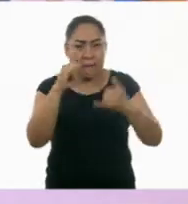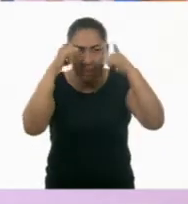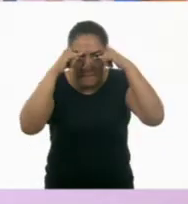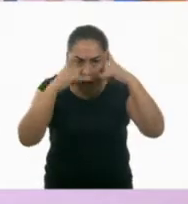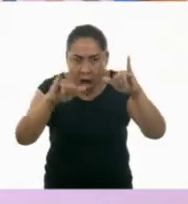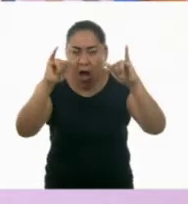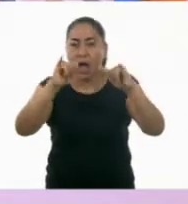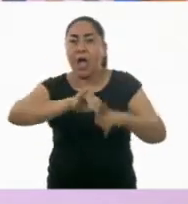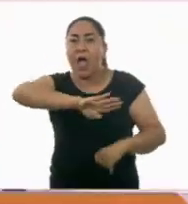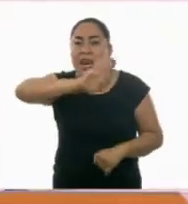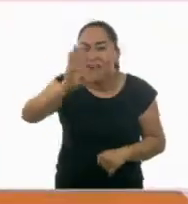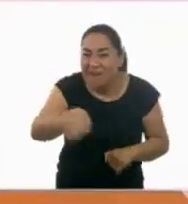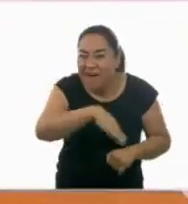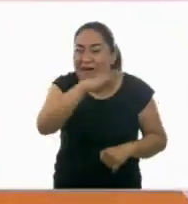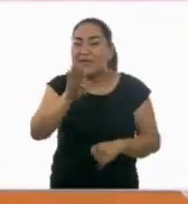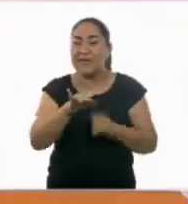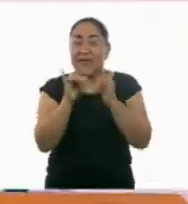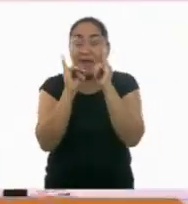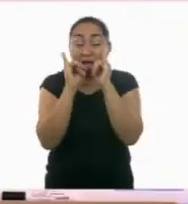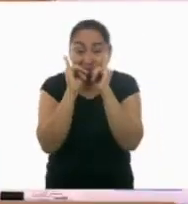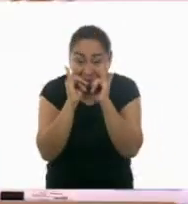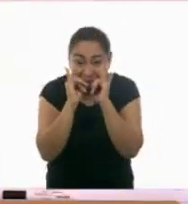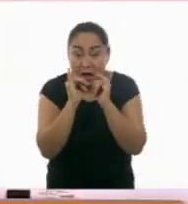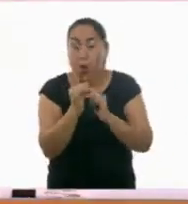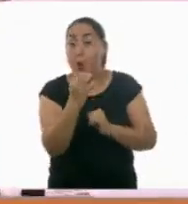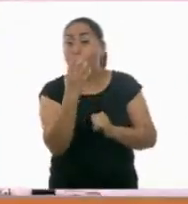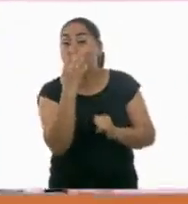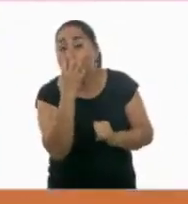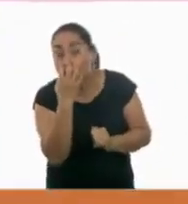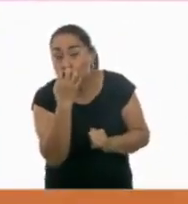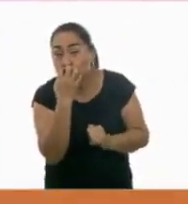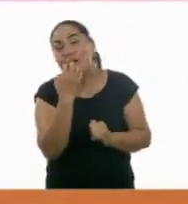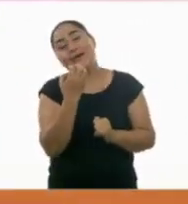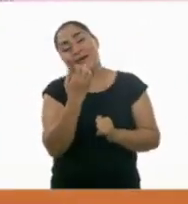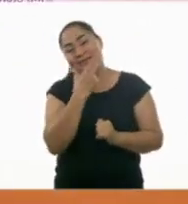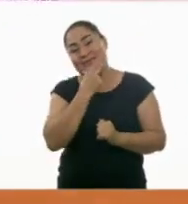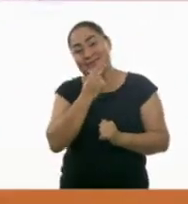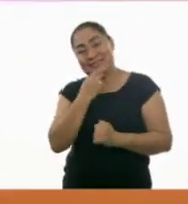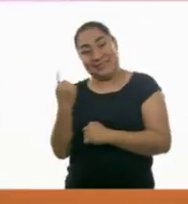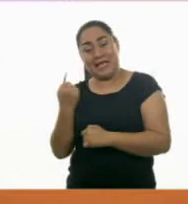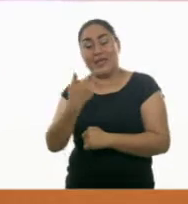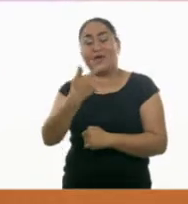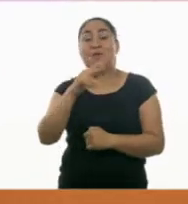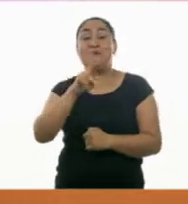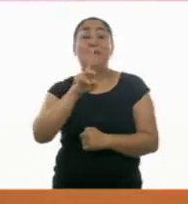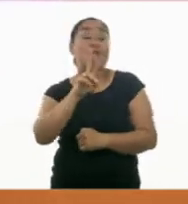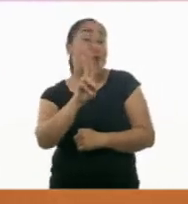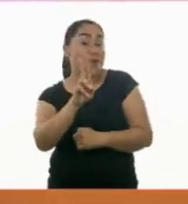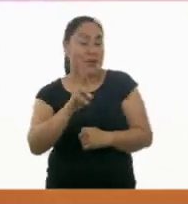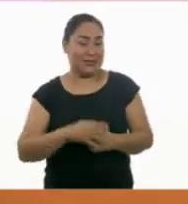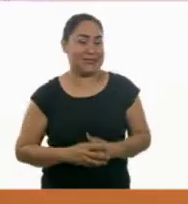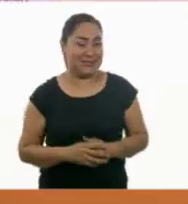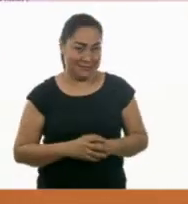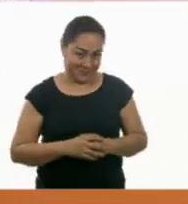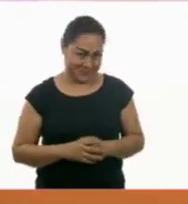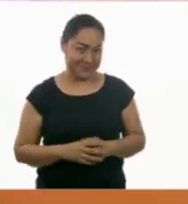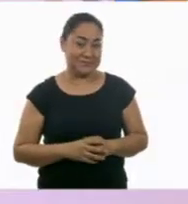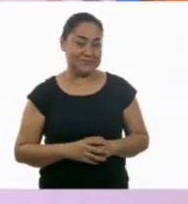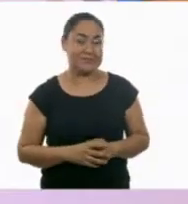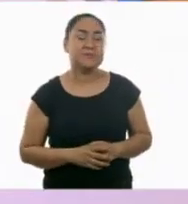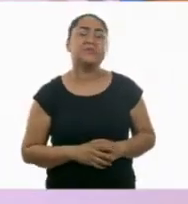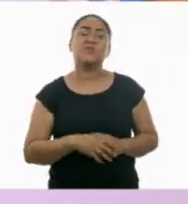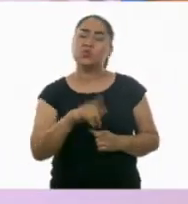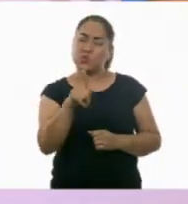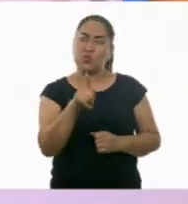el elefante, con el jabalí, con el oso y con el gurú. Y bien, ¿les